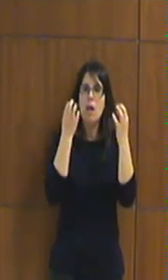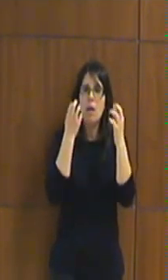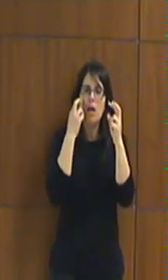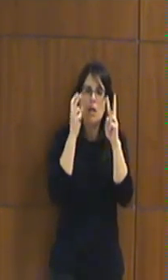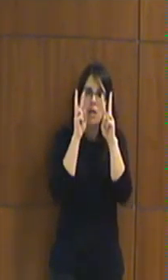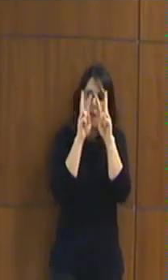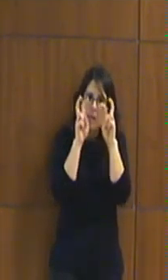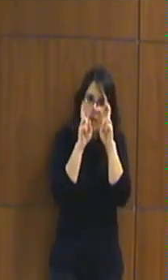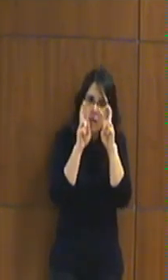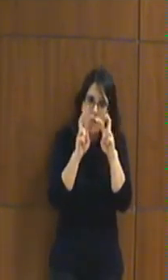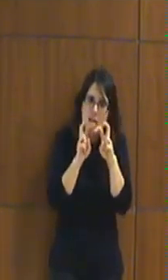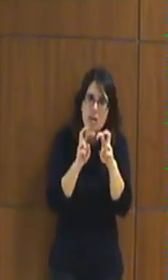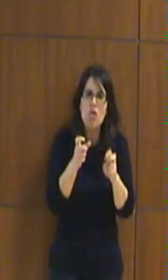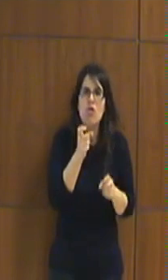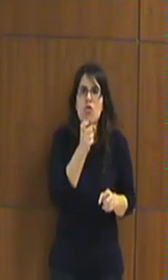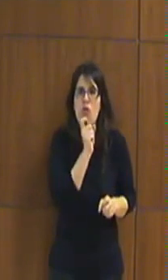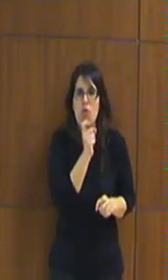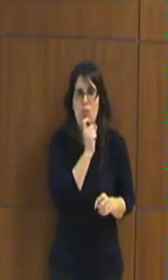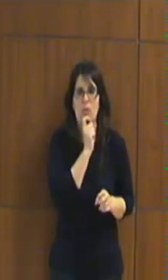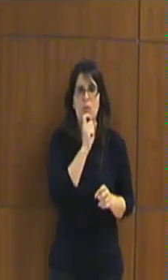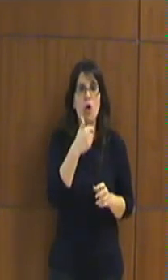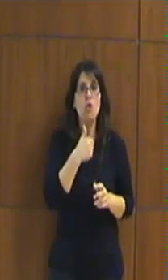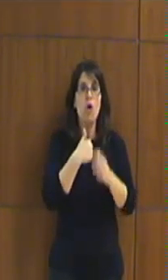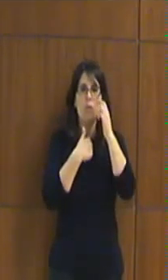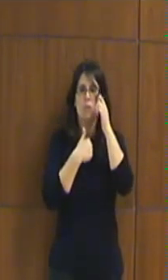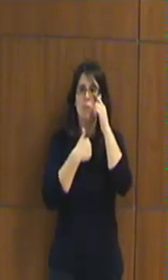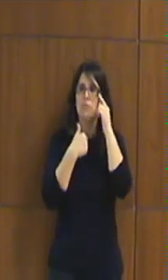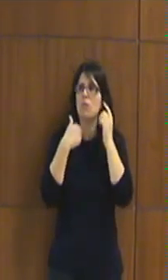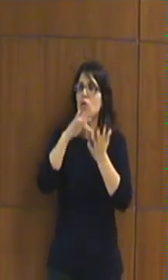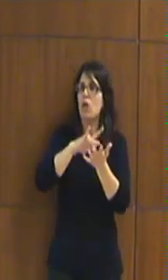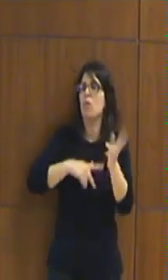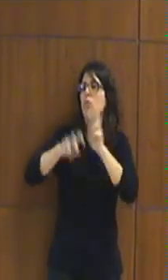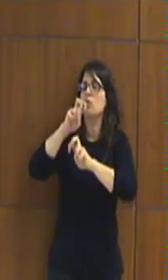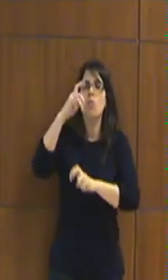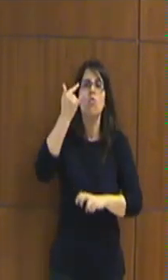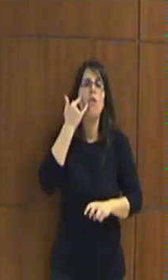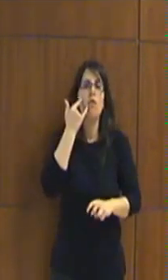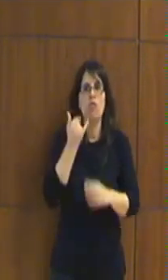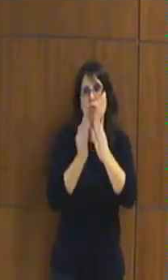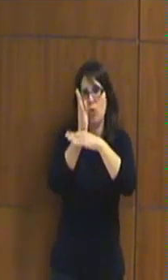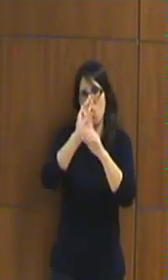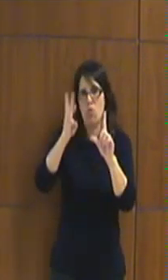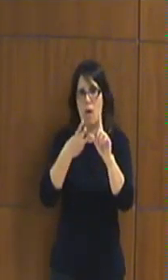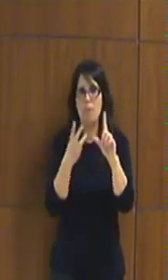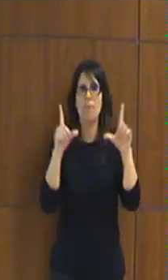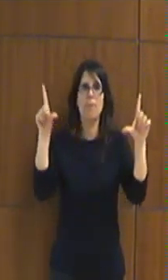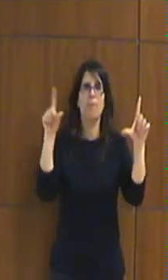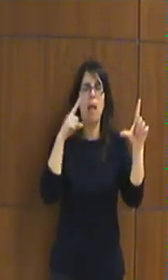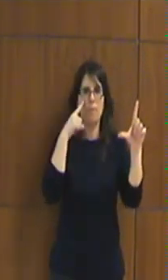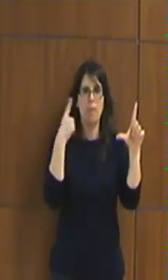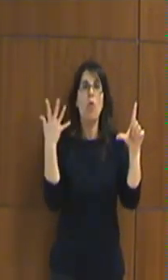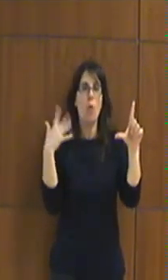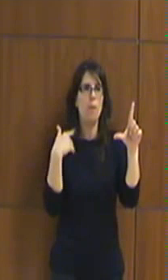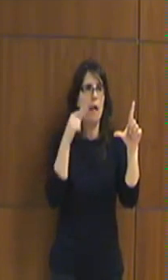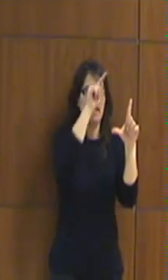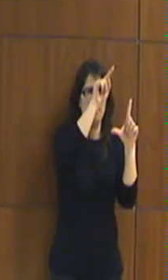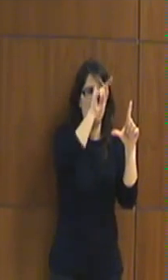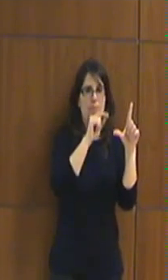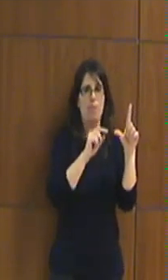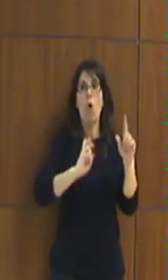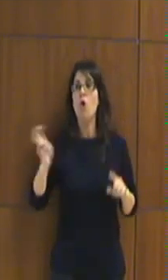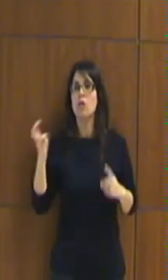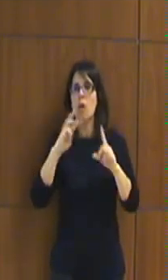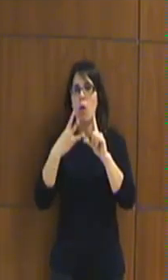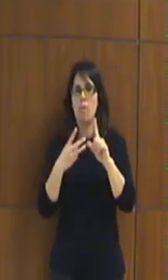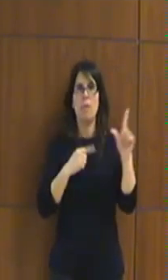web siempre? Siempre, es decir, yo cada vez que necesito un teléfono voy a la web. ¿Y dónde lo tienen? Aquí arriba, aquí abajo. Es decir,